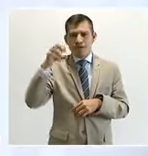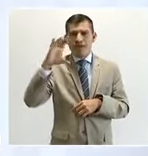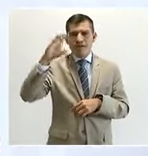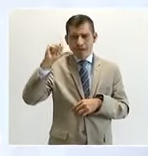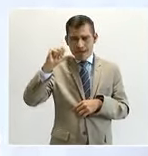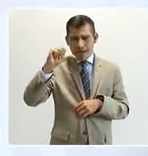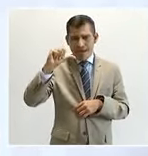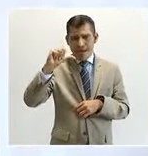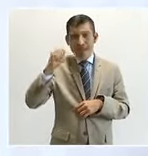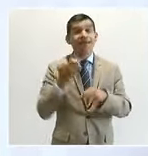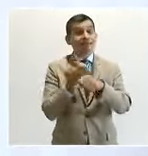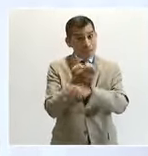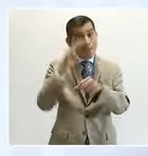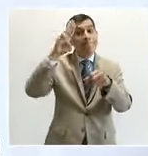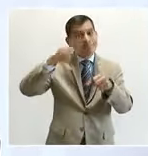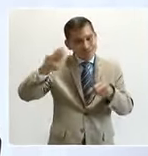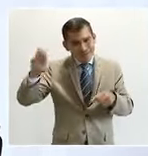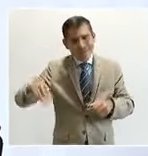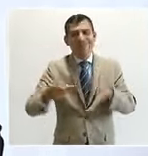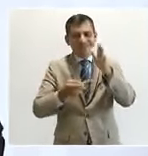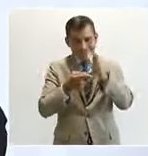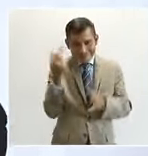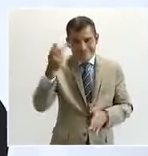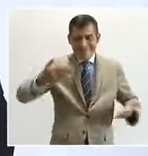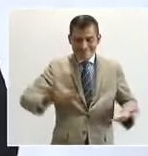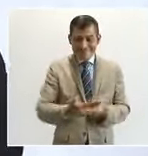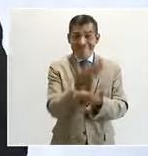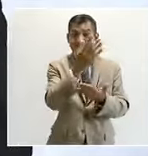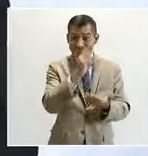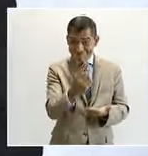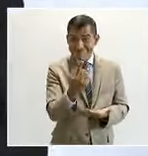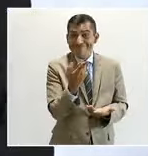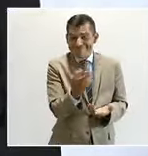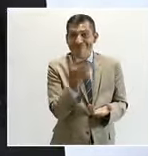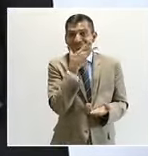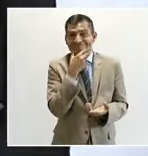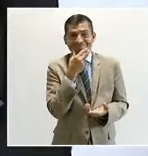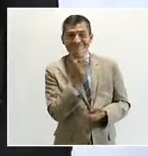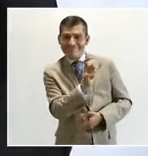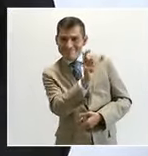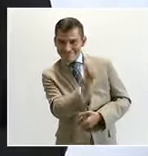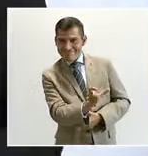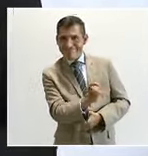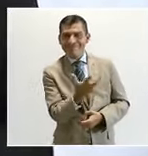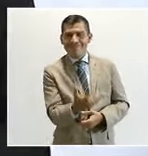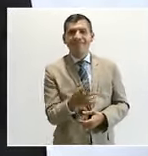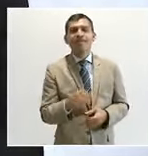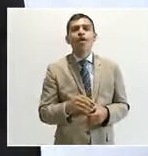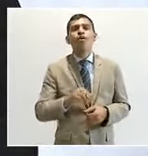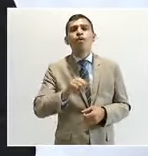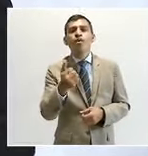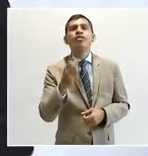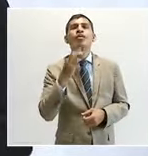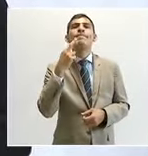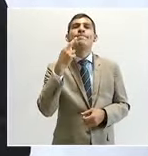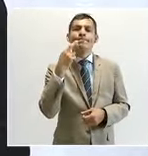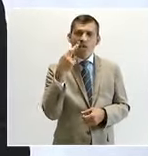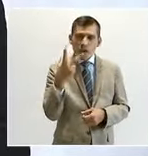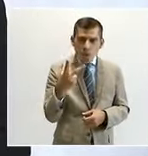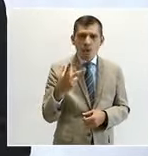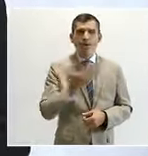de primera y otro Michoacán el mejor presidente de México del